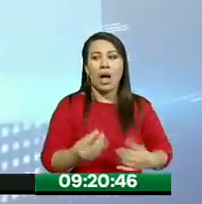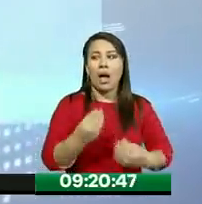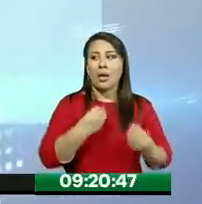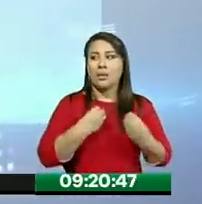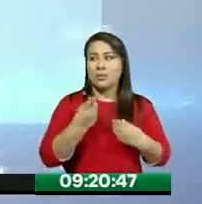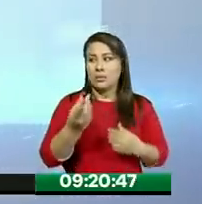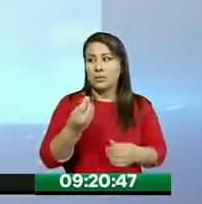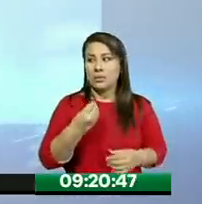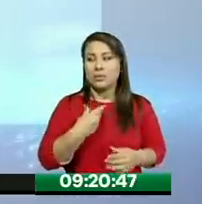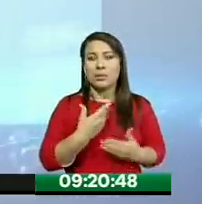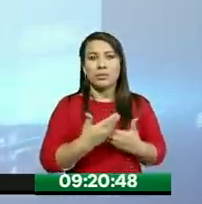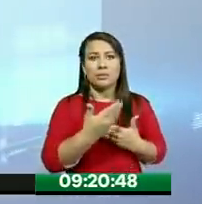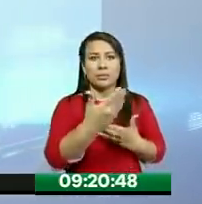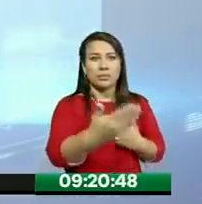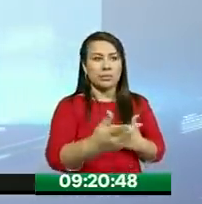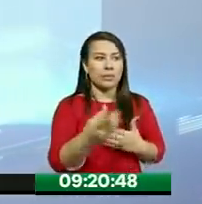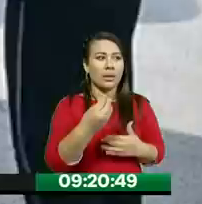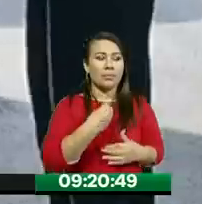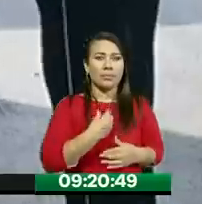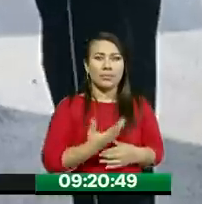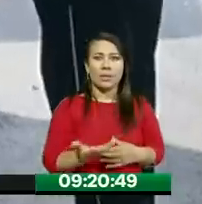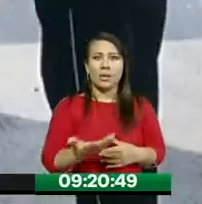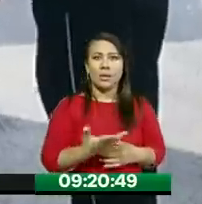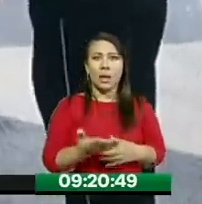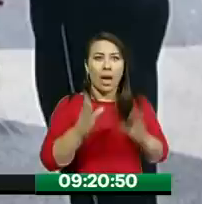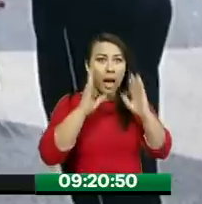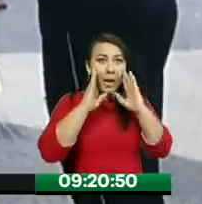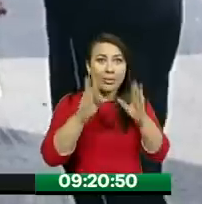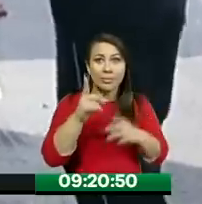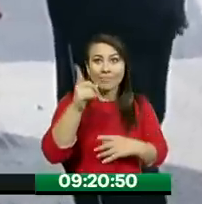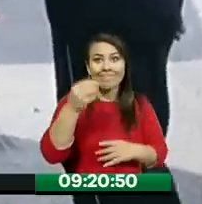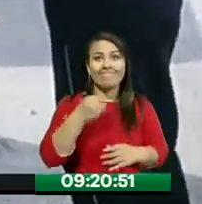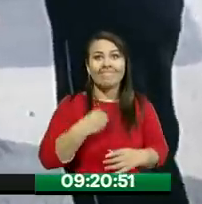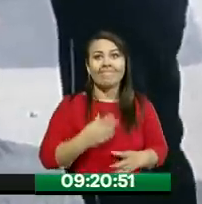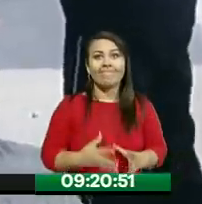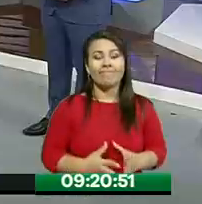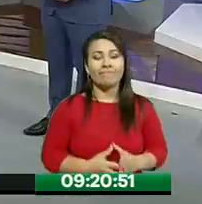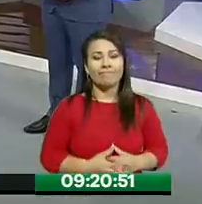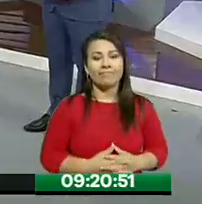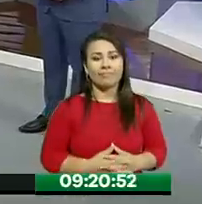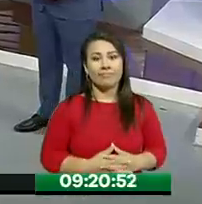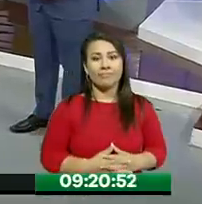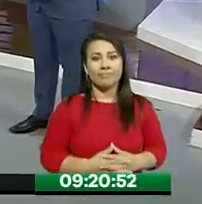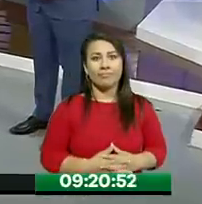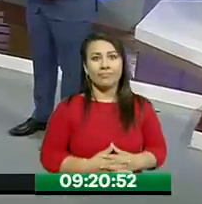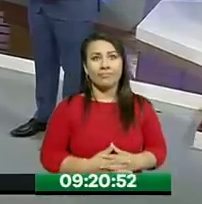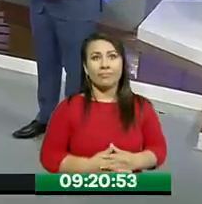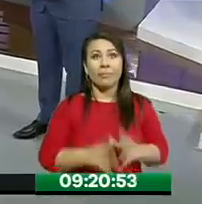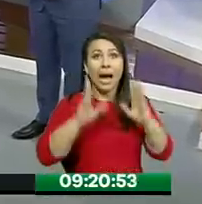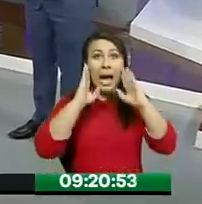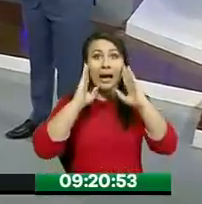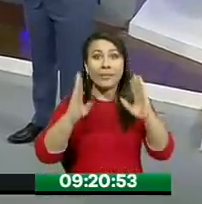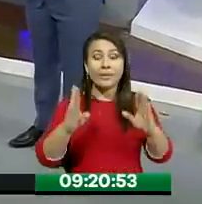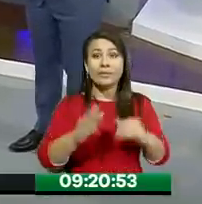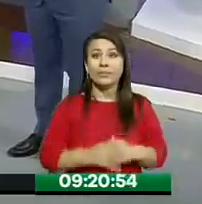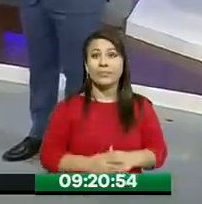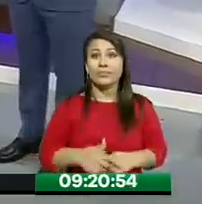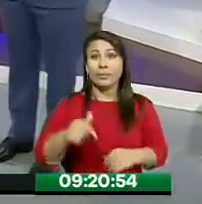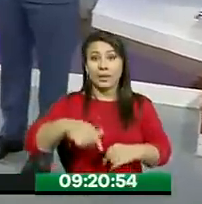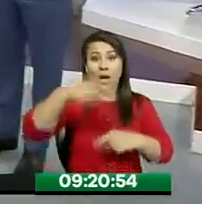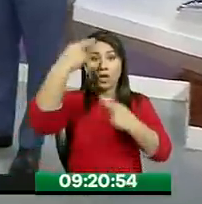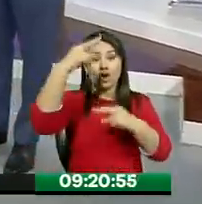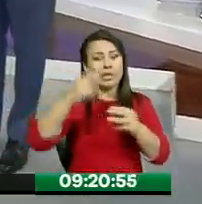estrechas y sin salida, de todo se enteran. Esta es la ruta que Guacho tiene implantado toda su